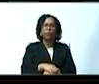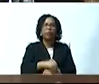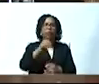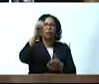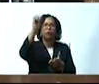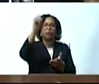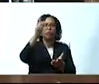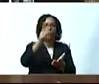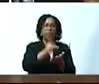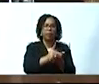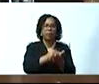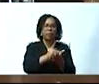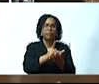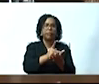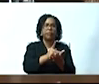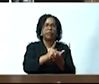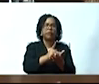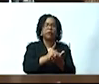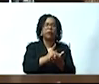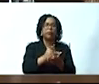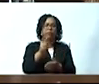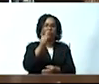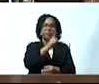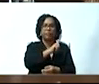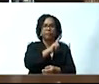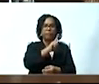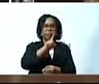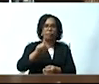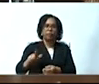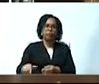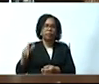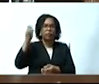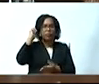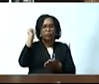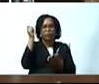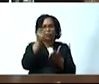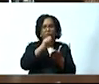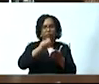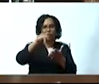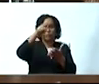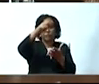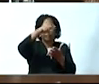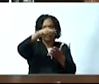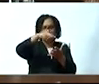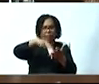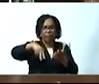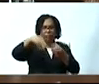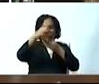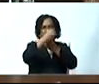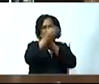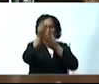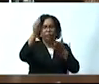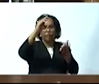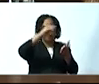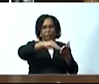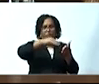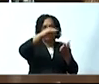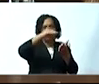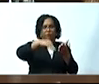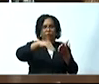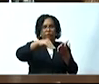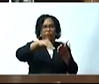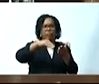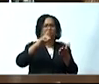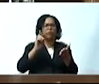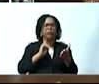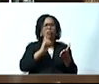Aprobado. Señor secretario de lectura al informe que rinde la comisión.